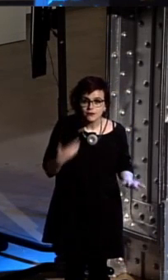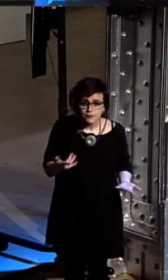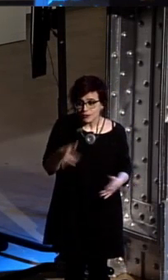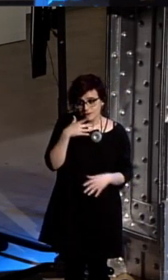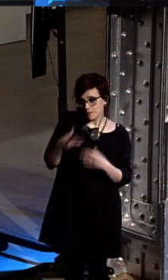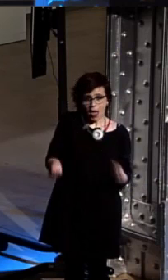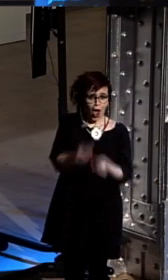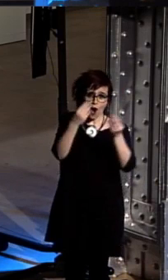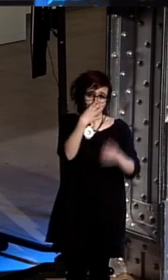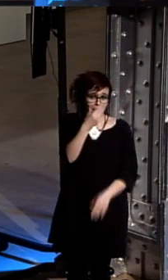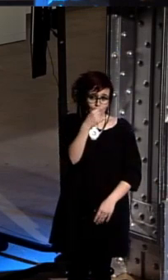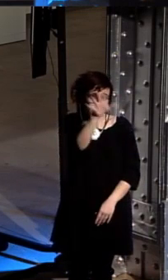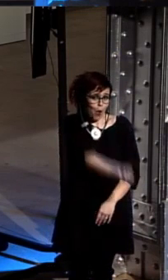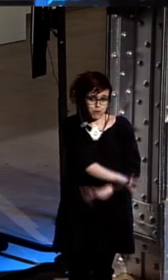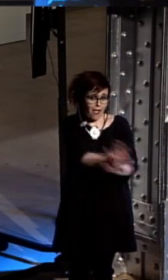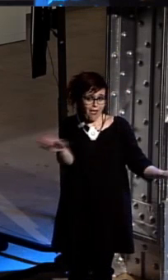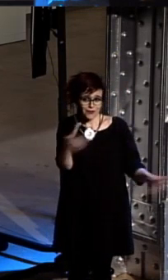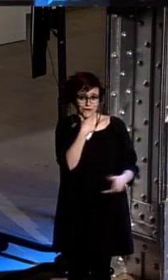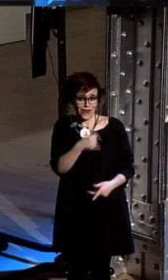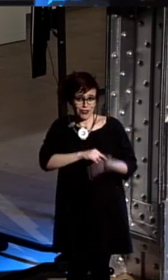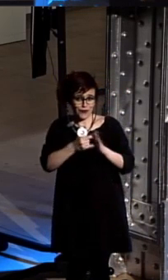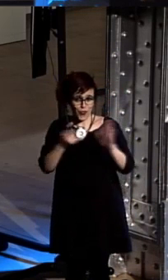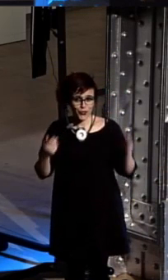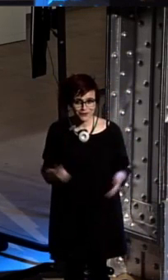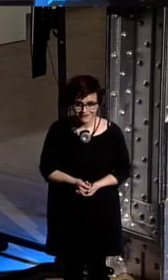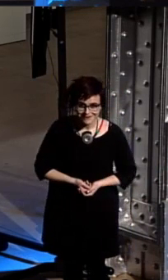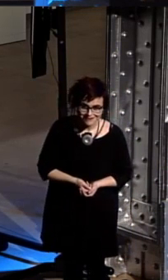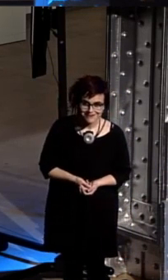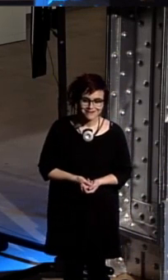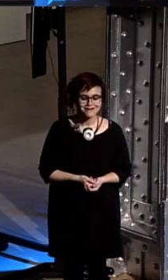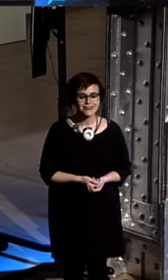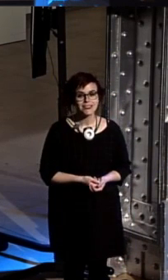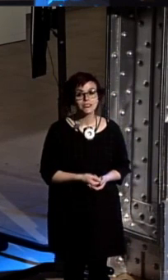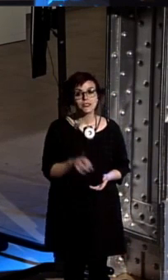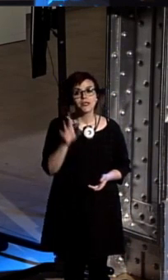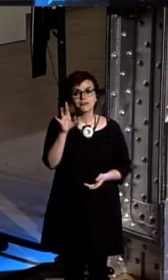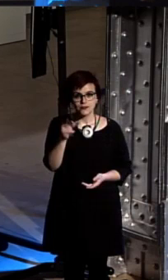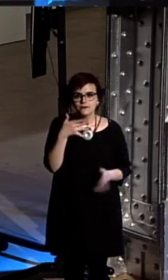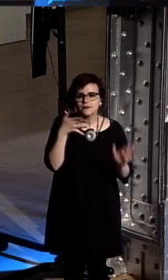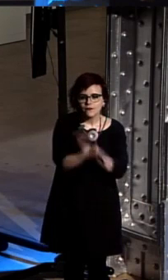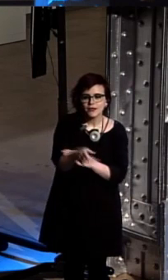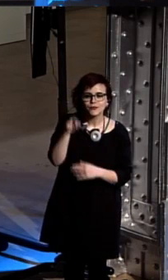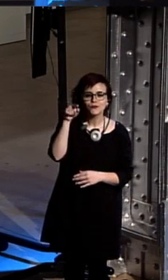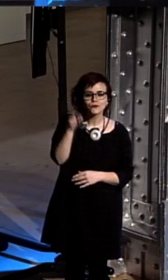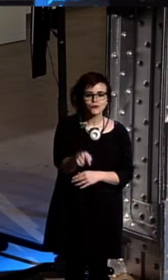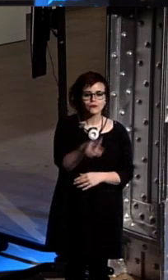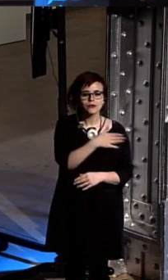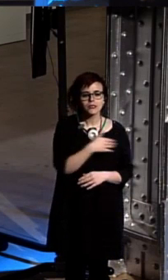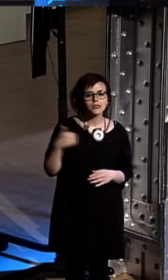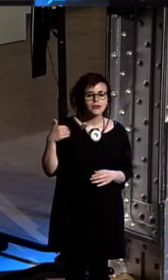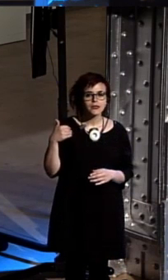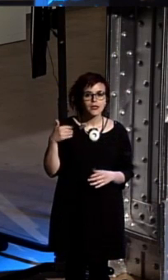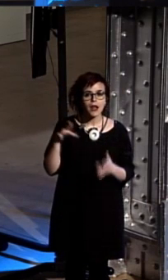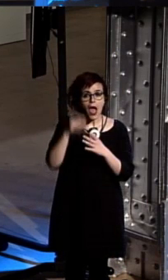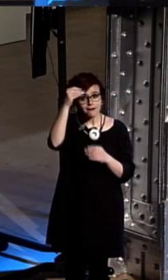perro, por ejemplo? Pregunto, digo, para... O le quitas las uñas al gato. No, es difícil porque lo que quieres es aumentar